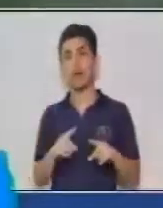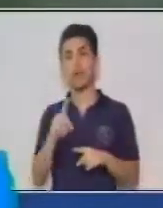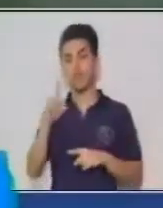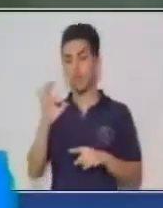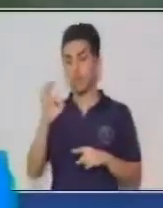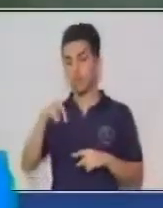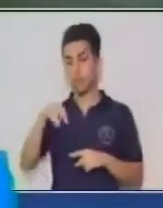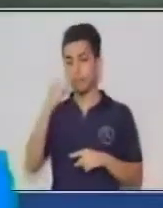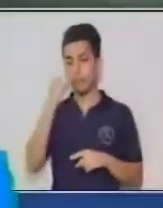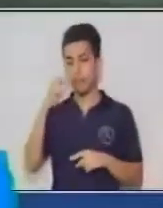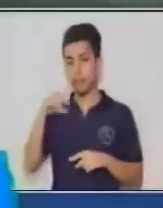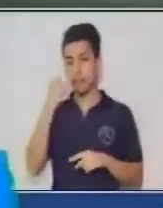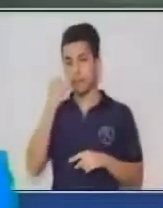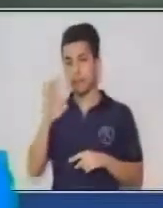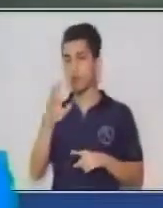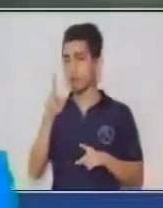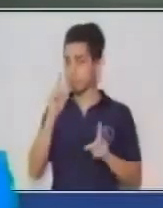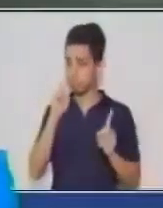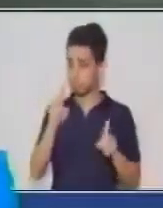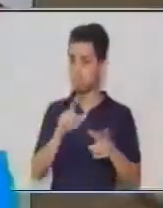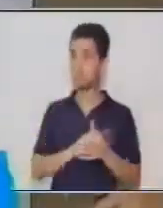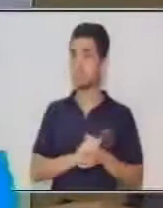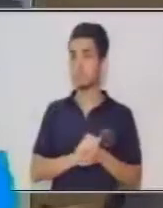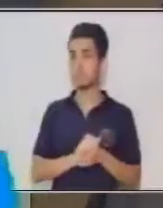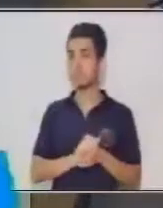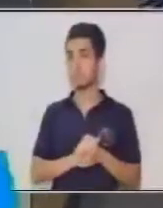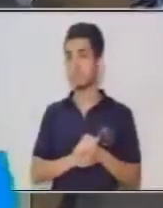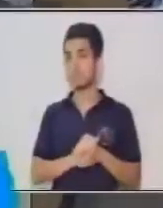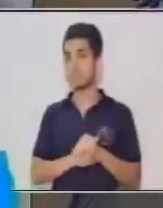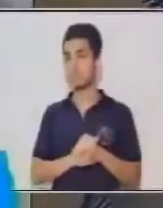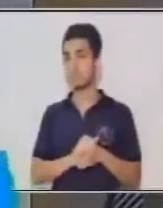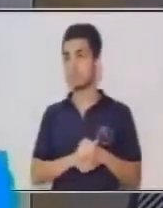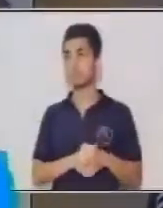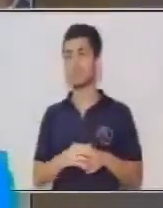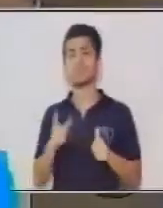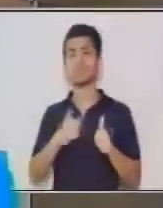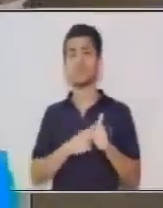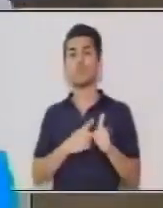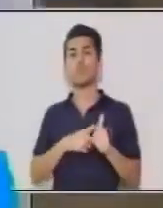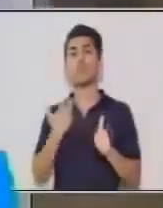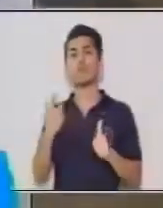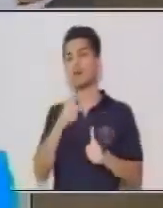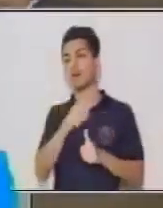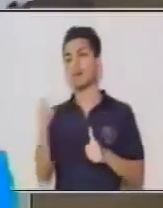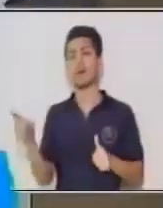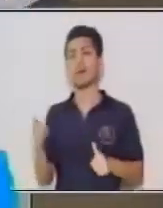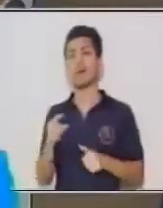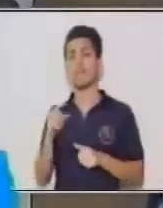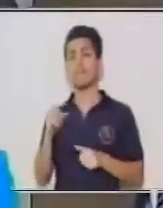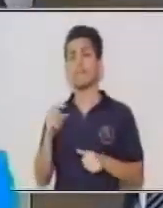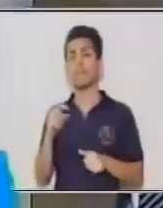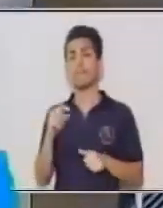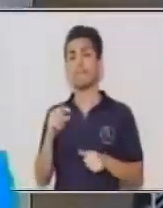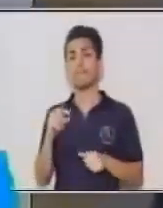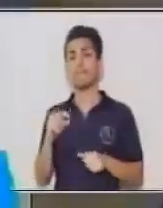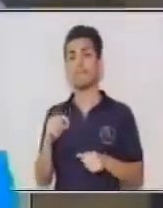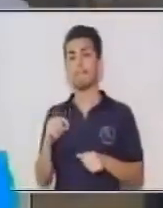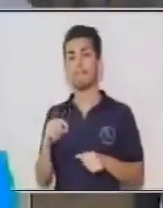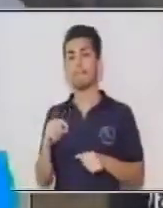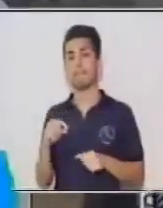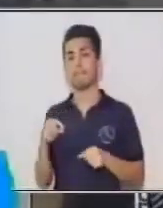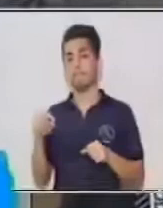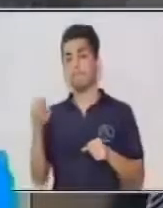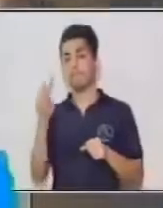dominio. Pero ojo, excepto aquellos valores donde la